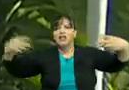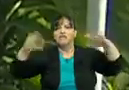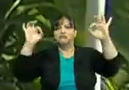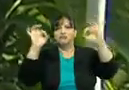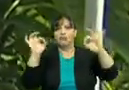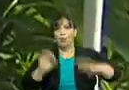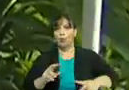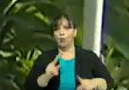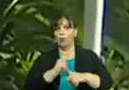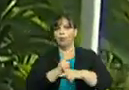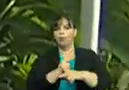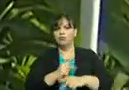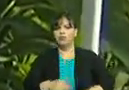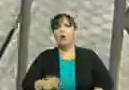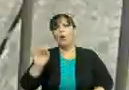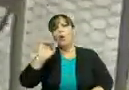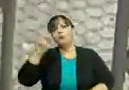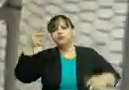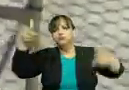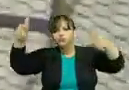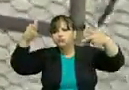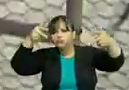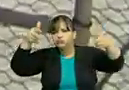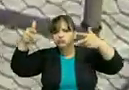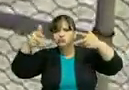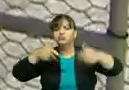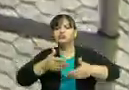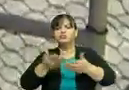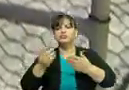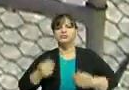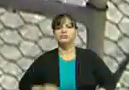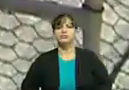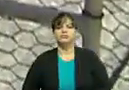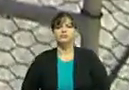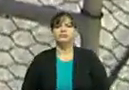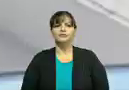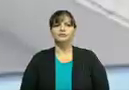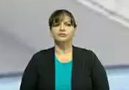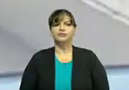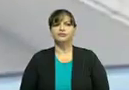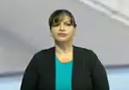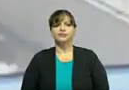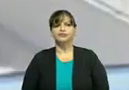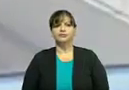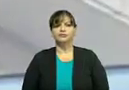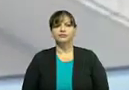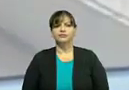fin de evitar los atracos. Informó Carlos Julio Gurumendi.